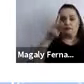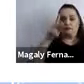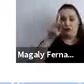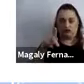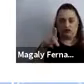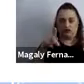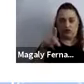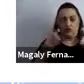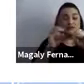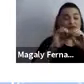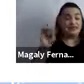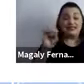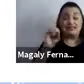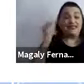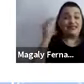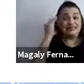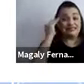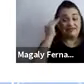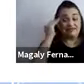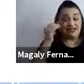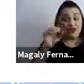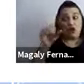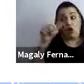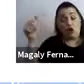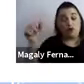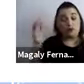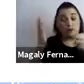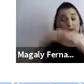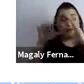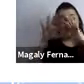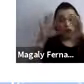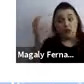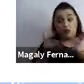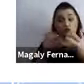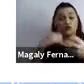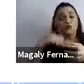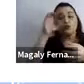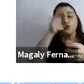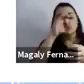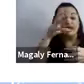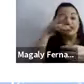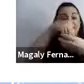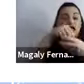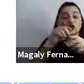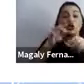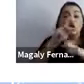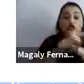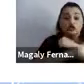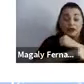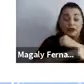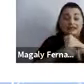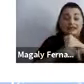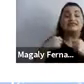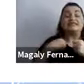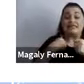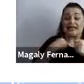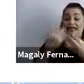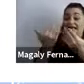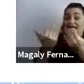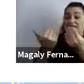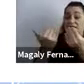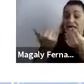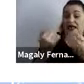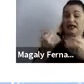Sin tener en cuenta el resto del mundo, hemos buscado dentro de los países aquellos que tenían esperanza de vida por encima de la